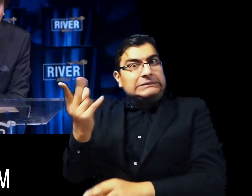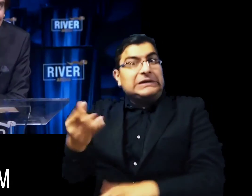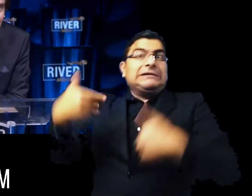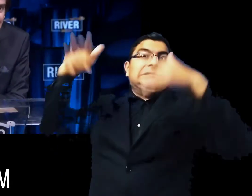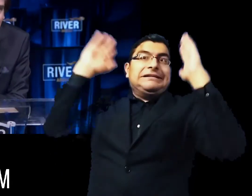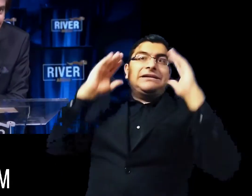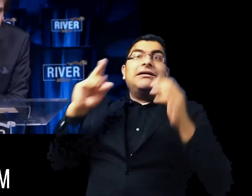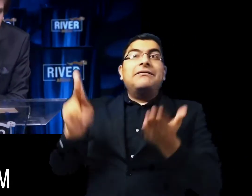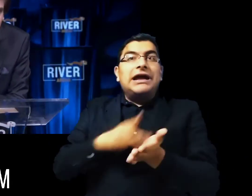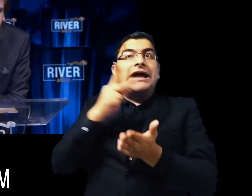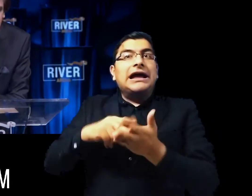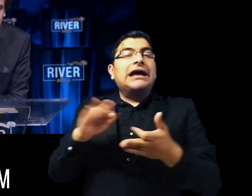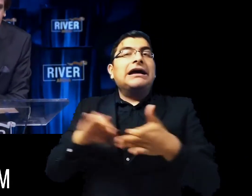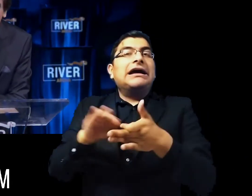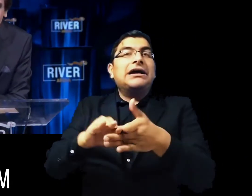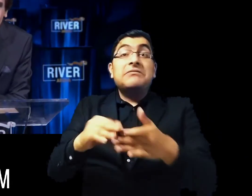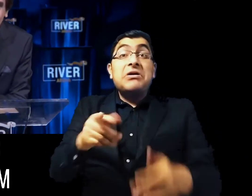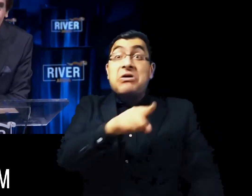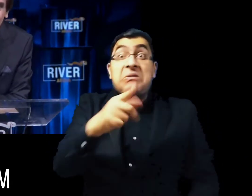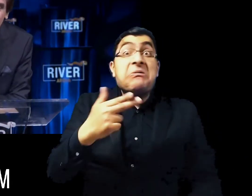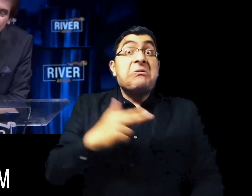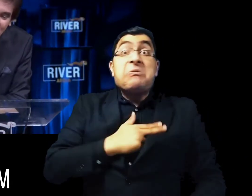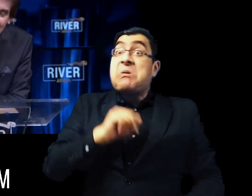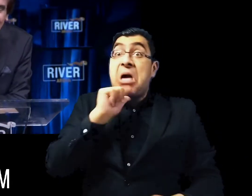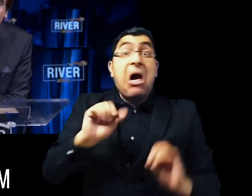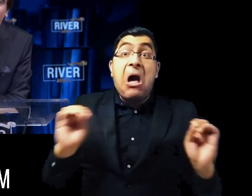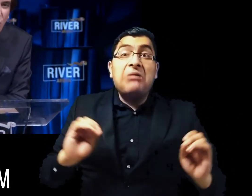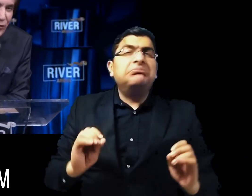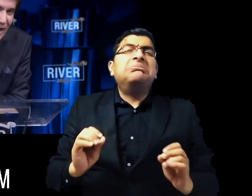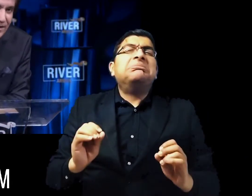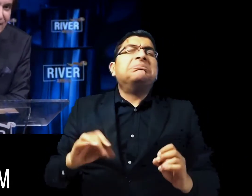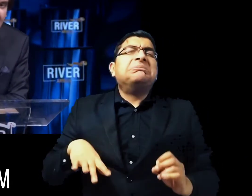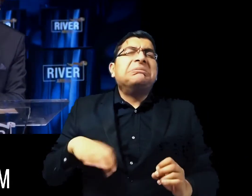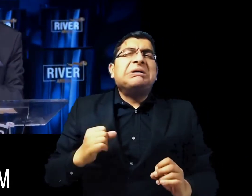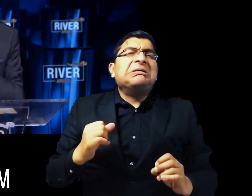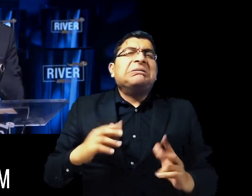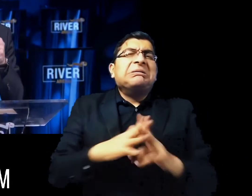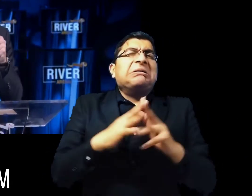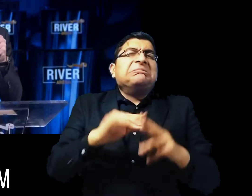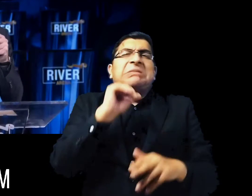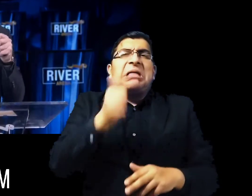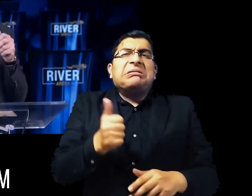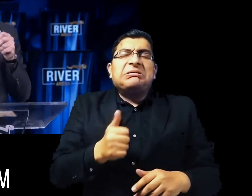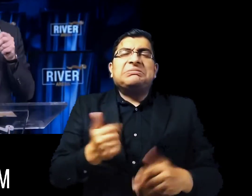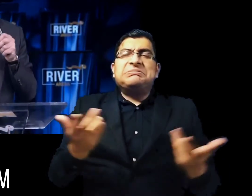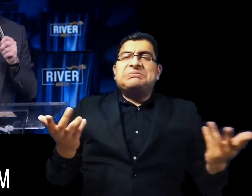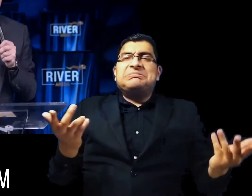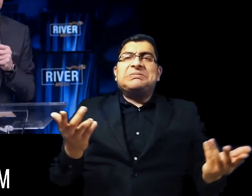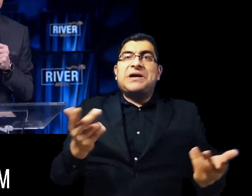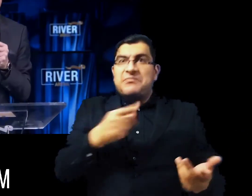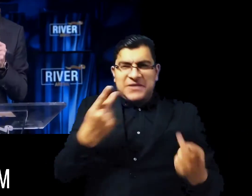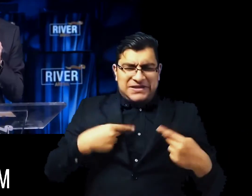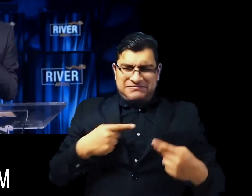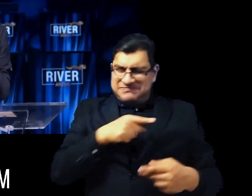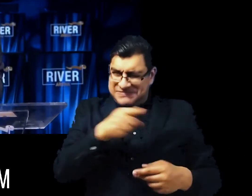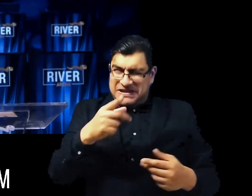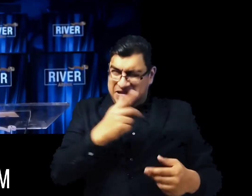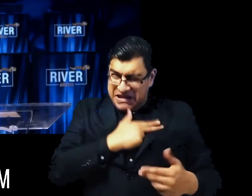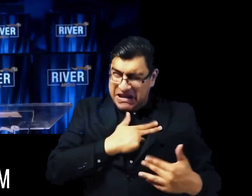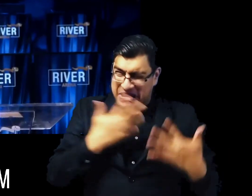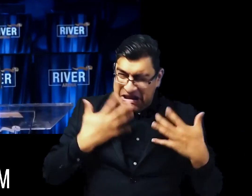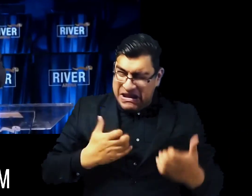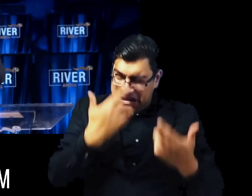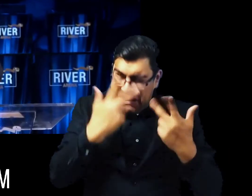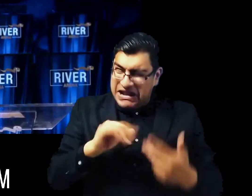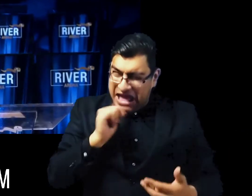no tiene heridas no ha peleado ninguna batalla. Yo suelo hasta desconfiar de la gente que no muestra heridas o que no tiene heridas. Porque las